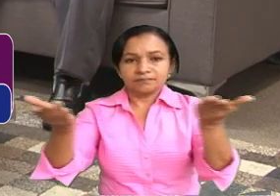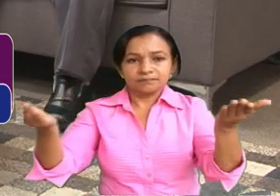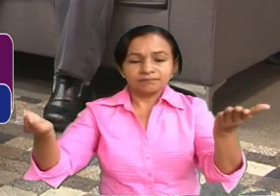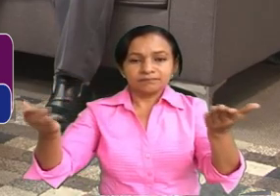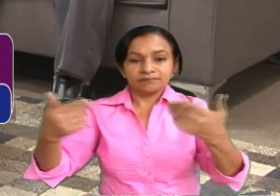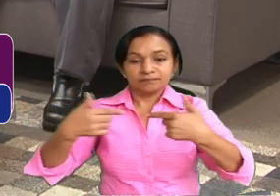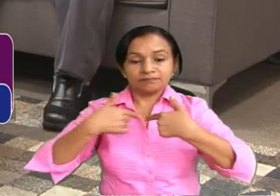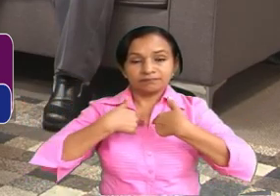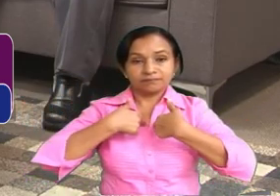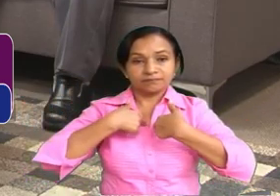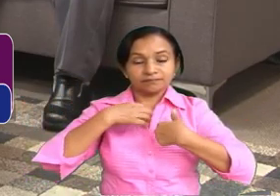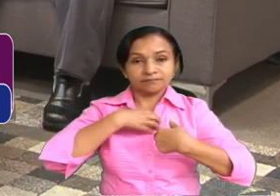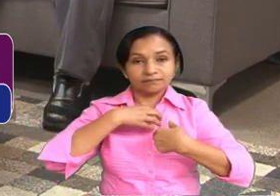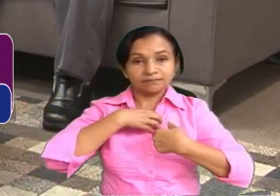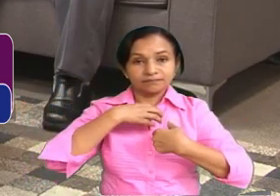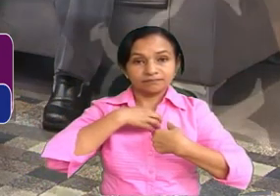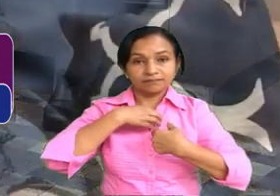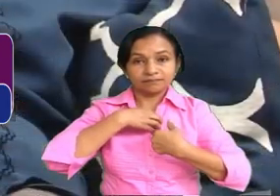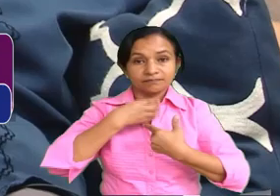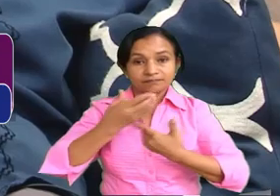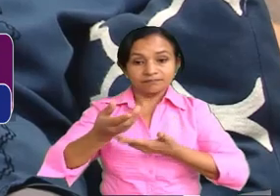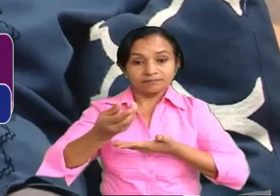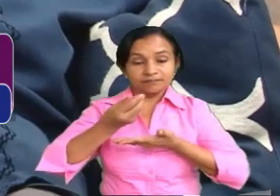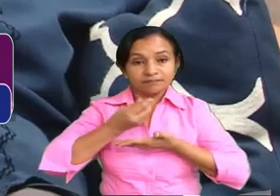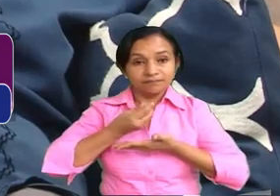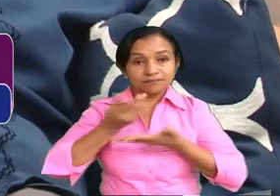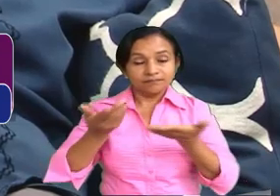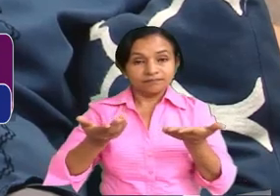ellos están también